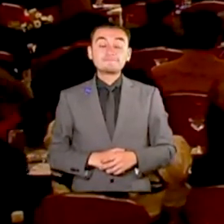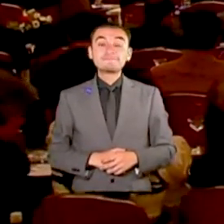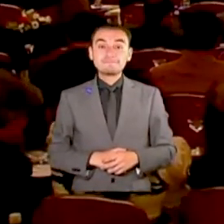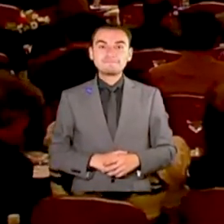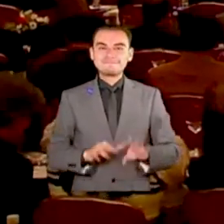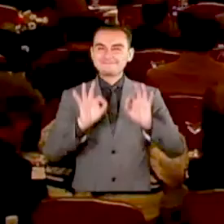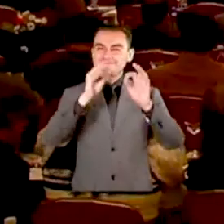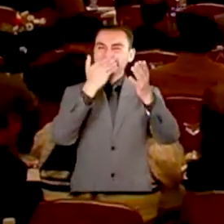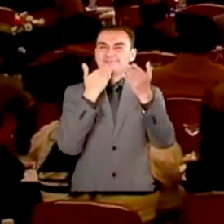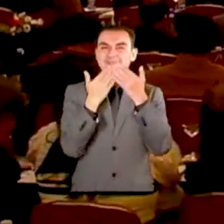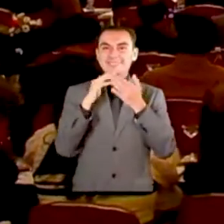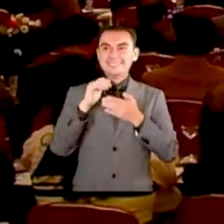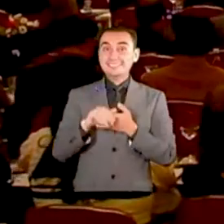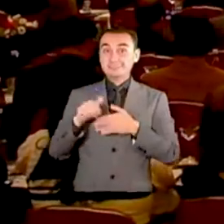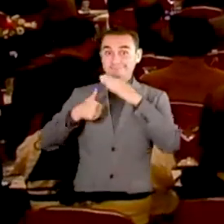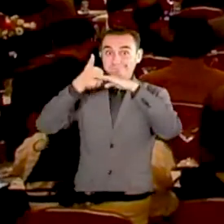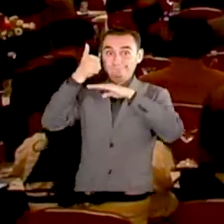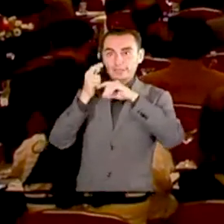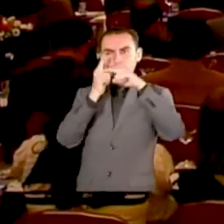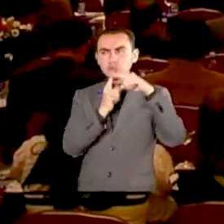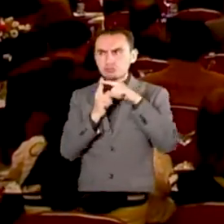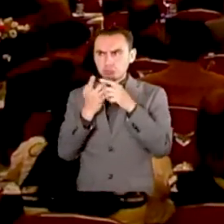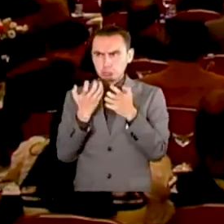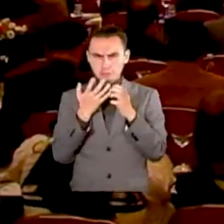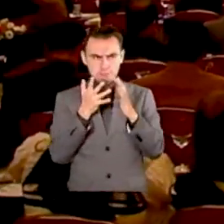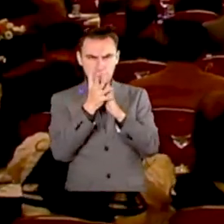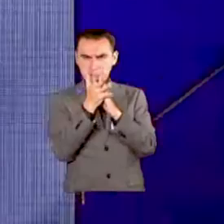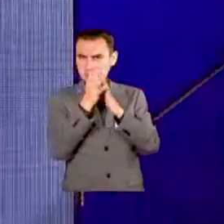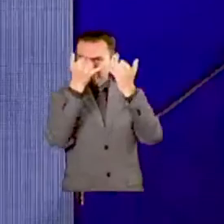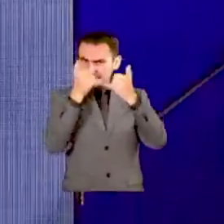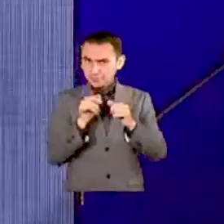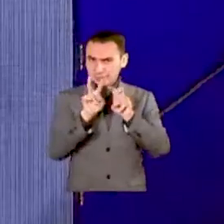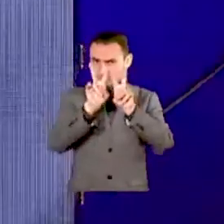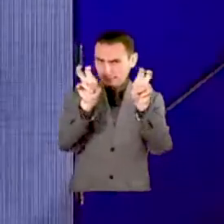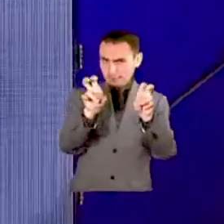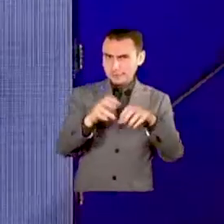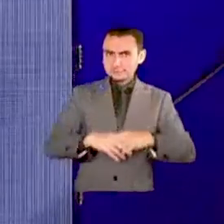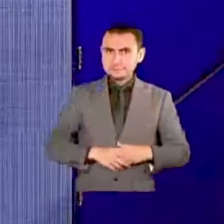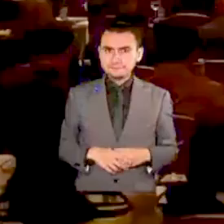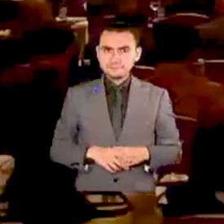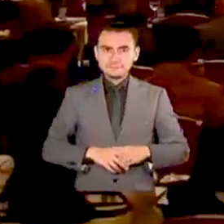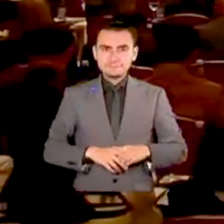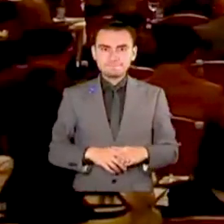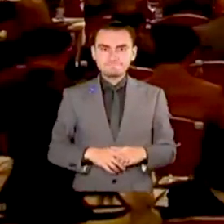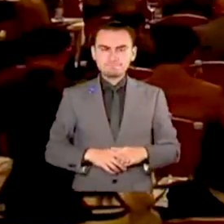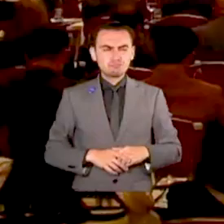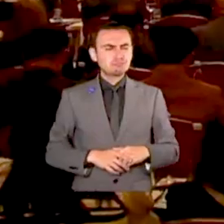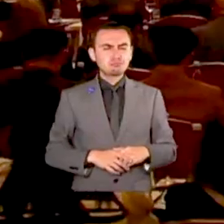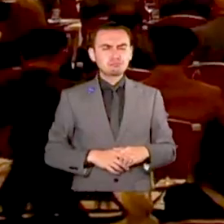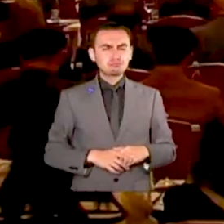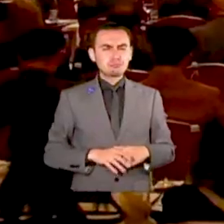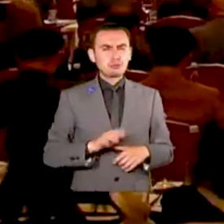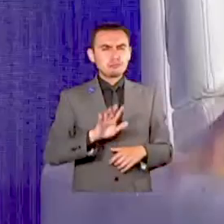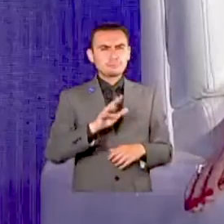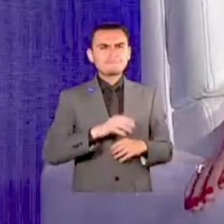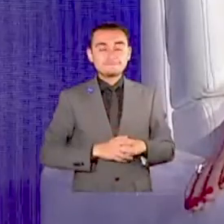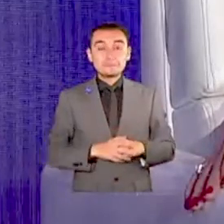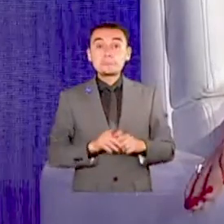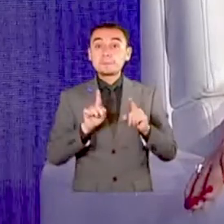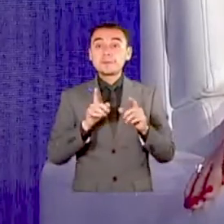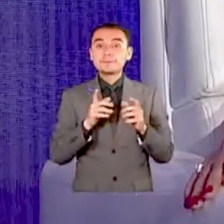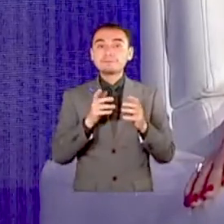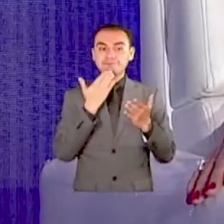Muchísimas gracias, señora Procuradora. ¿Quiere decir algunas palabras finales sobre este panel? No, solamente